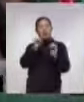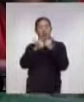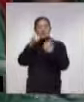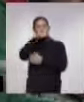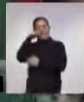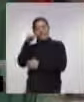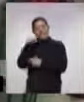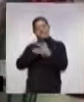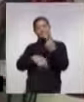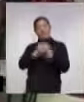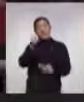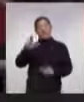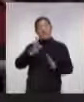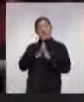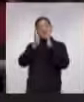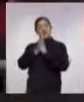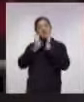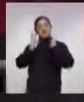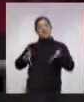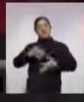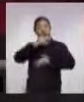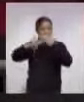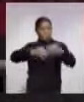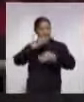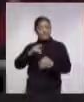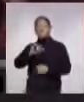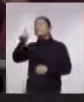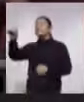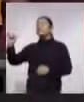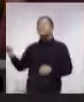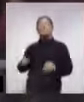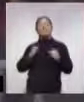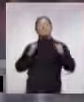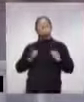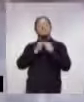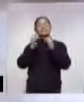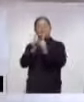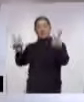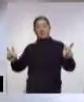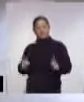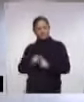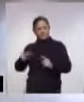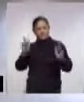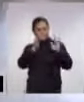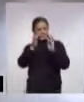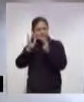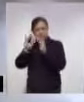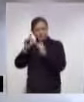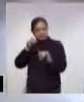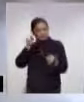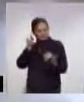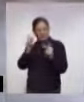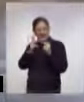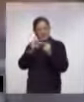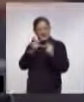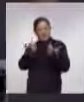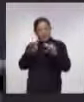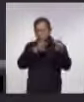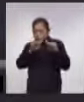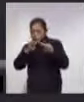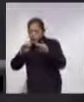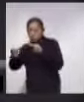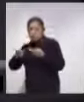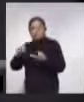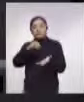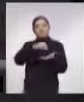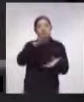han participado en las jornadas. Los enlaces institucionales del grupo multidisciplinario diseñaron y acordaron acciones que se implementarán